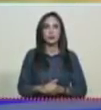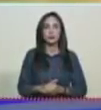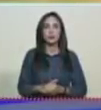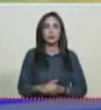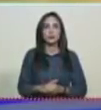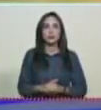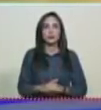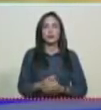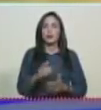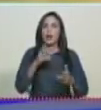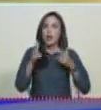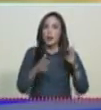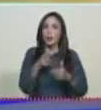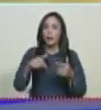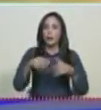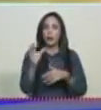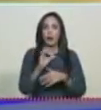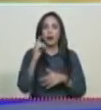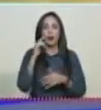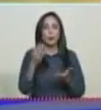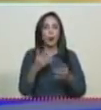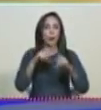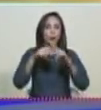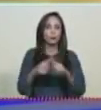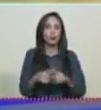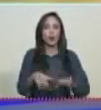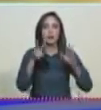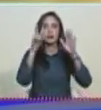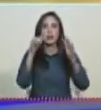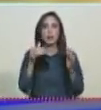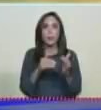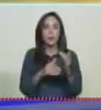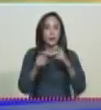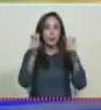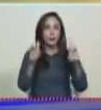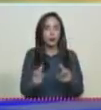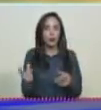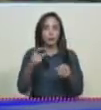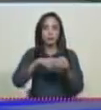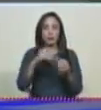ahorro del Metro de Caracas debe tener por lo menos 7.000 ahorristas.